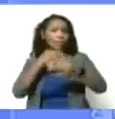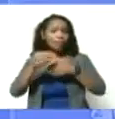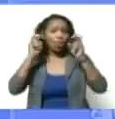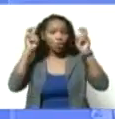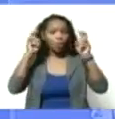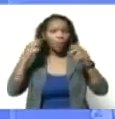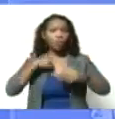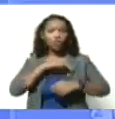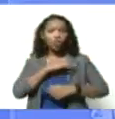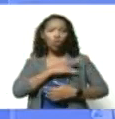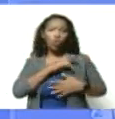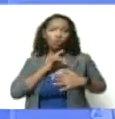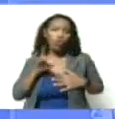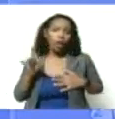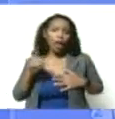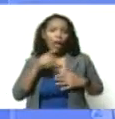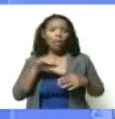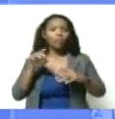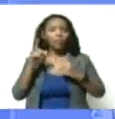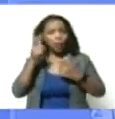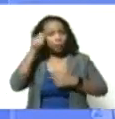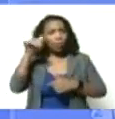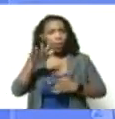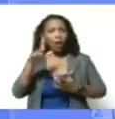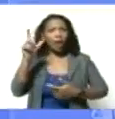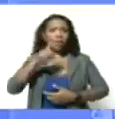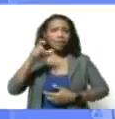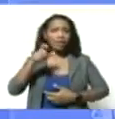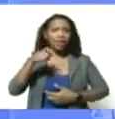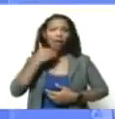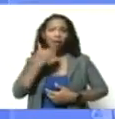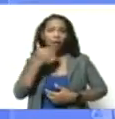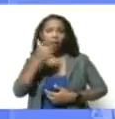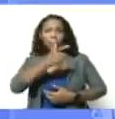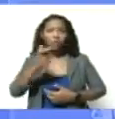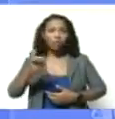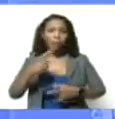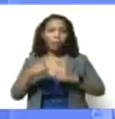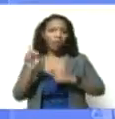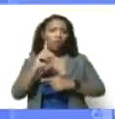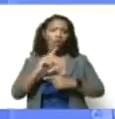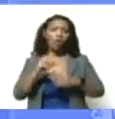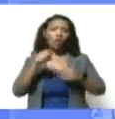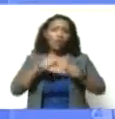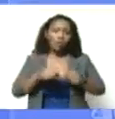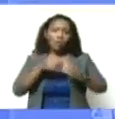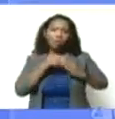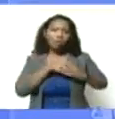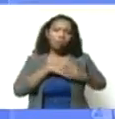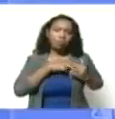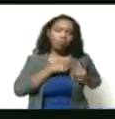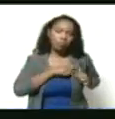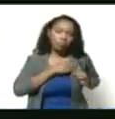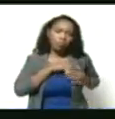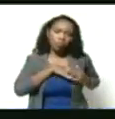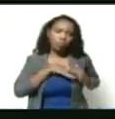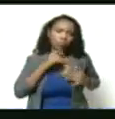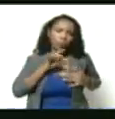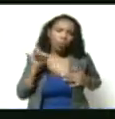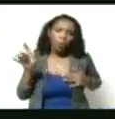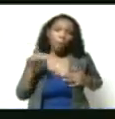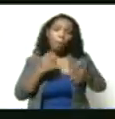en nosotros. Nos duele el dolor del pueblo, nos duele la necesidad de alguien, pero no nos quedemos en el dolor, vayamos a la acción